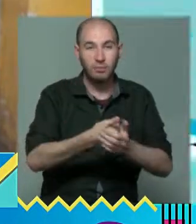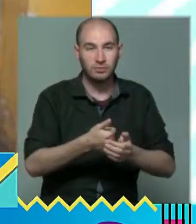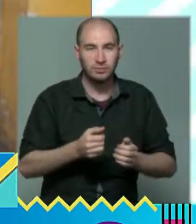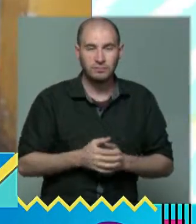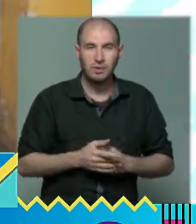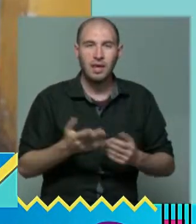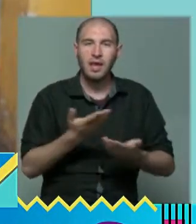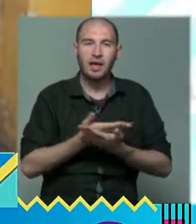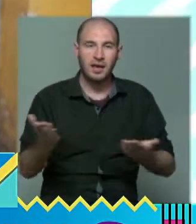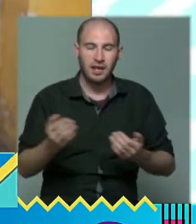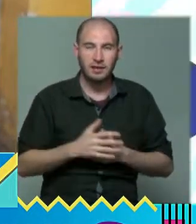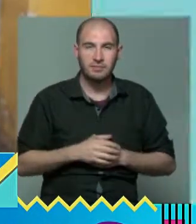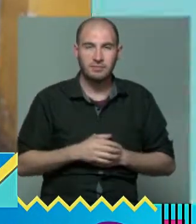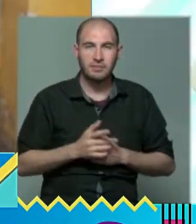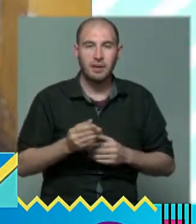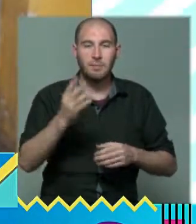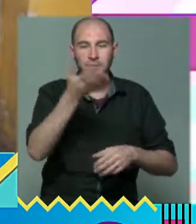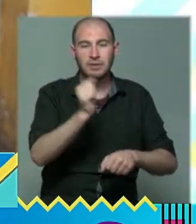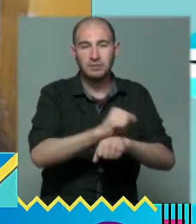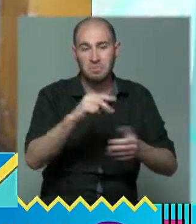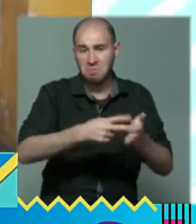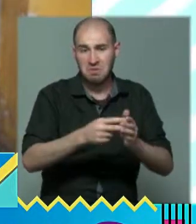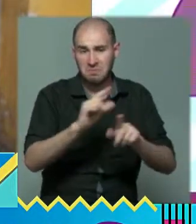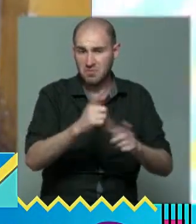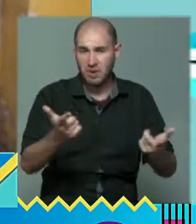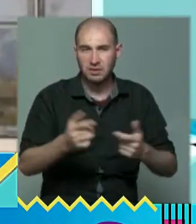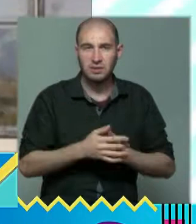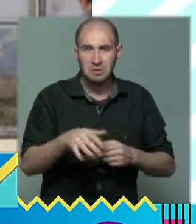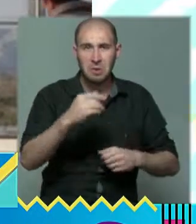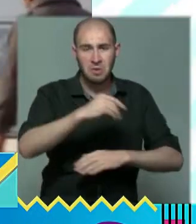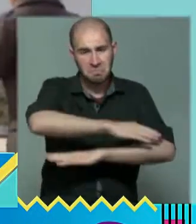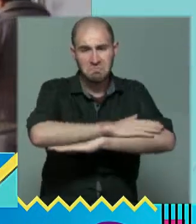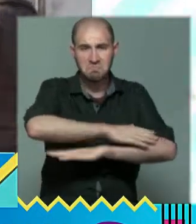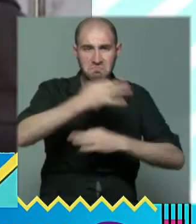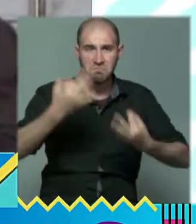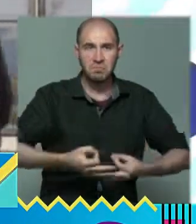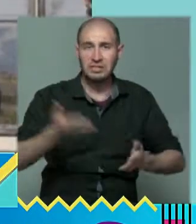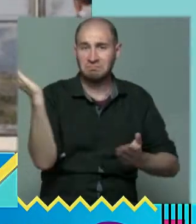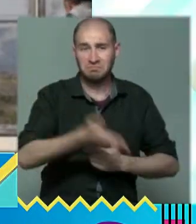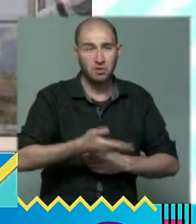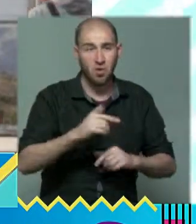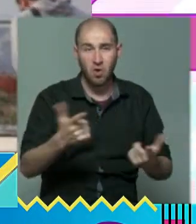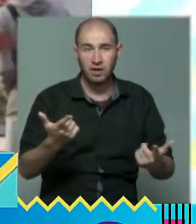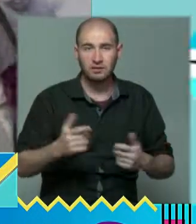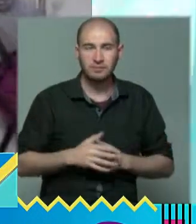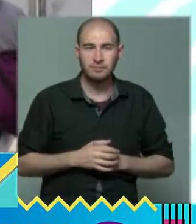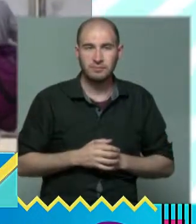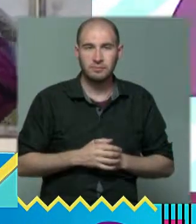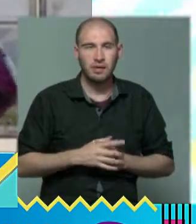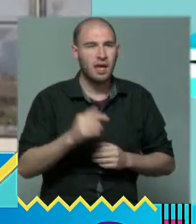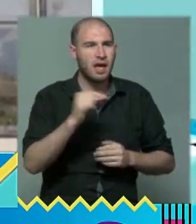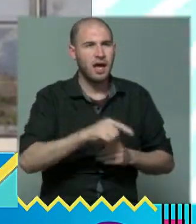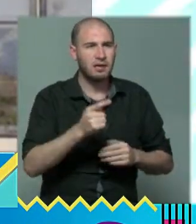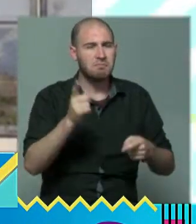sexuales, generalmente son internos que no generan conflicto, que tienen buen comportamiento, que no tienen sanciones, que no tienen harto